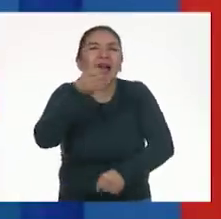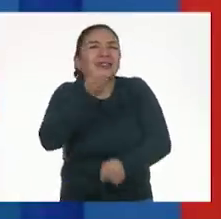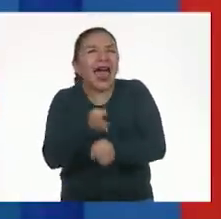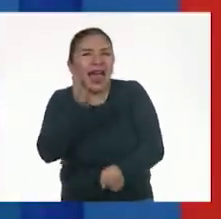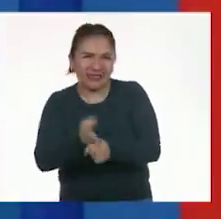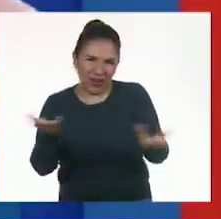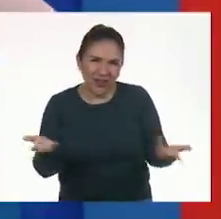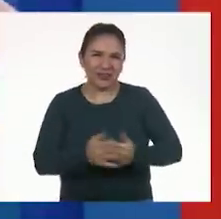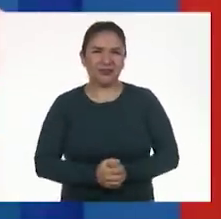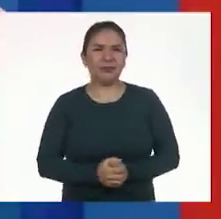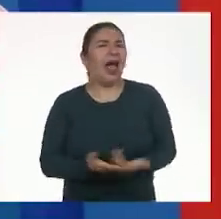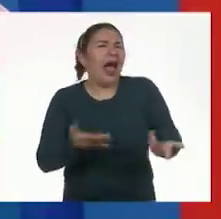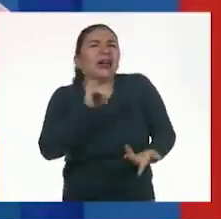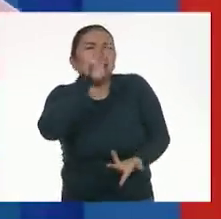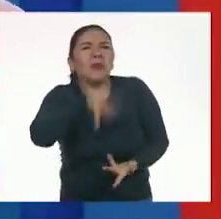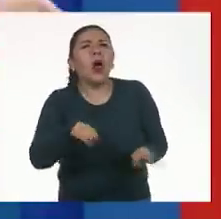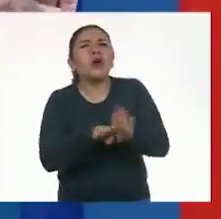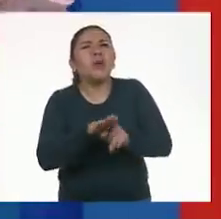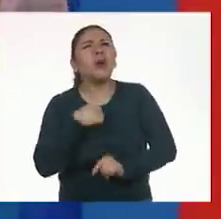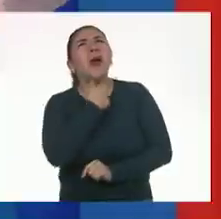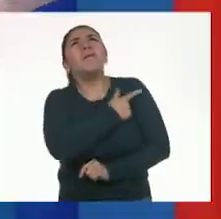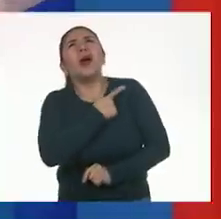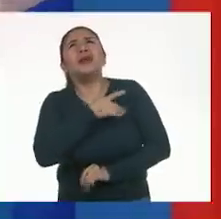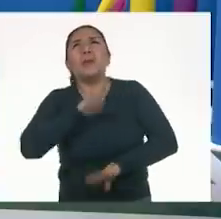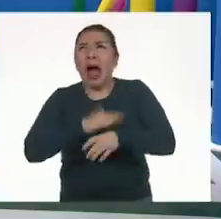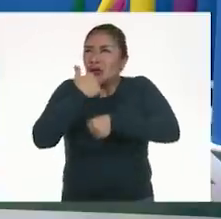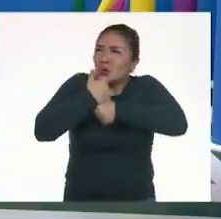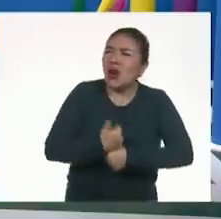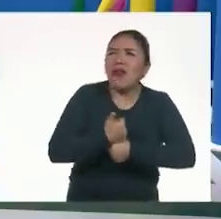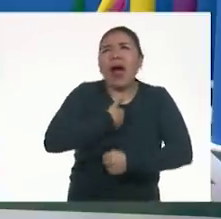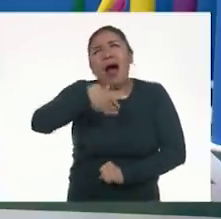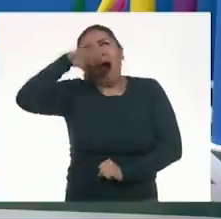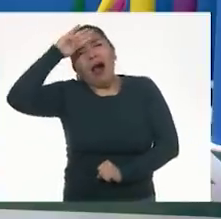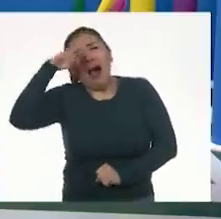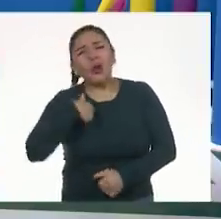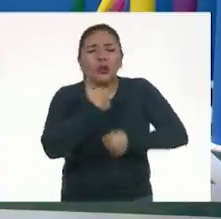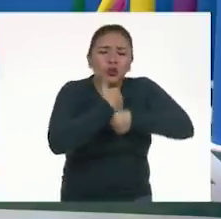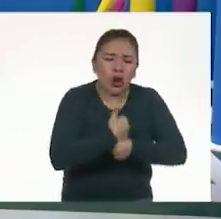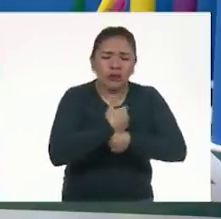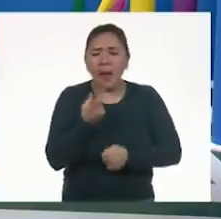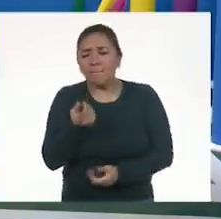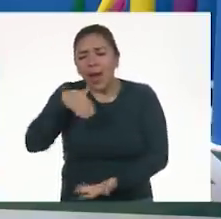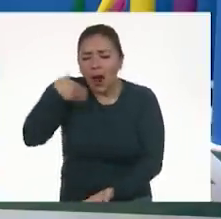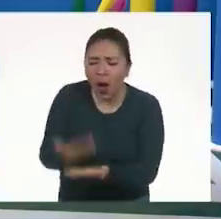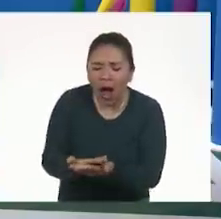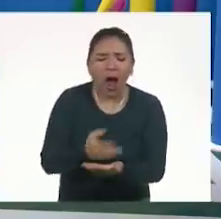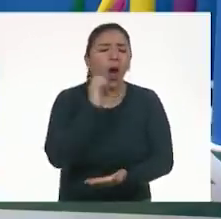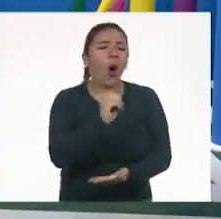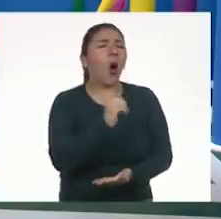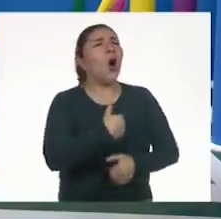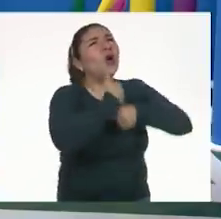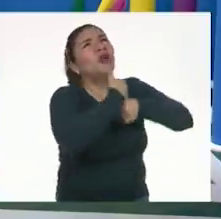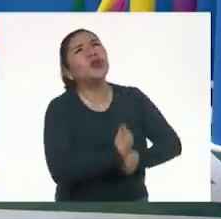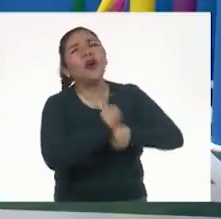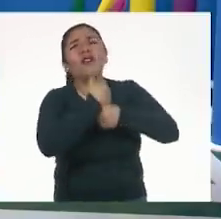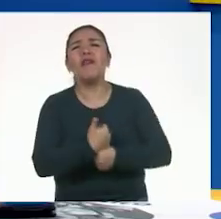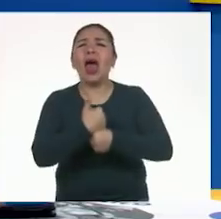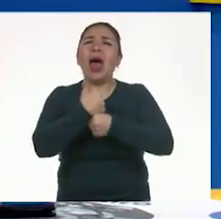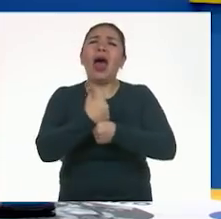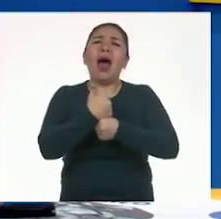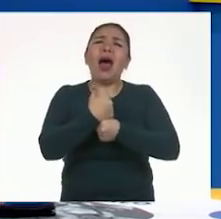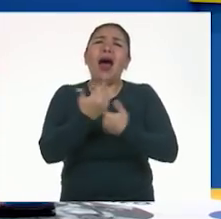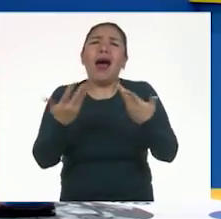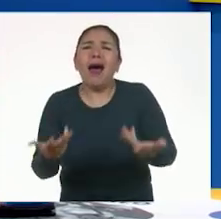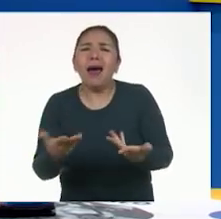la tragedia, profe. Ay, es que hoy me fue mal. Ay, es que se cayó mi perro. Ay, es que